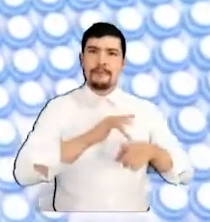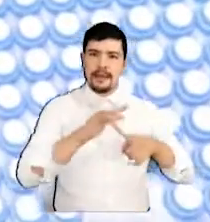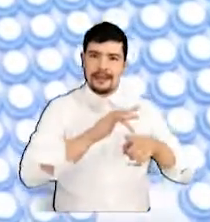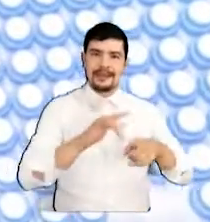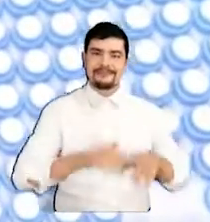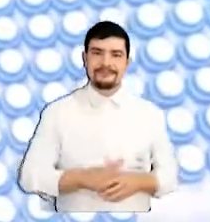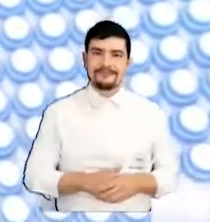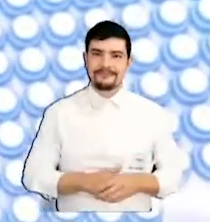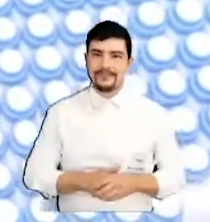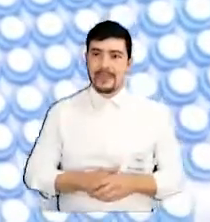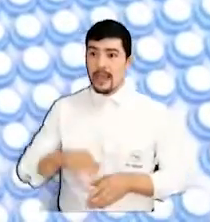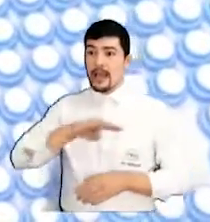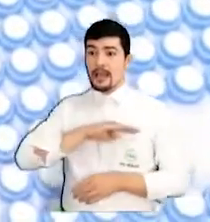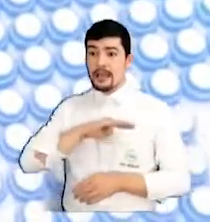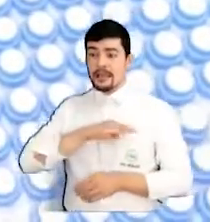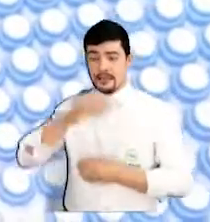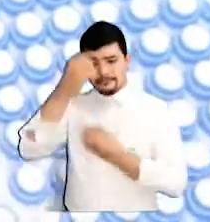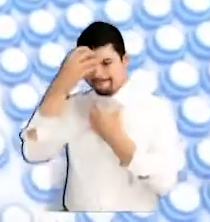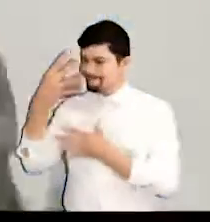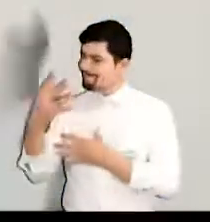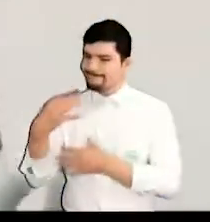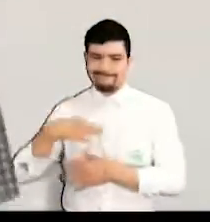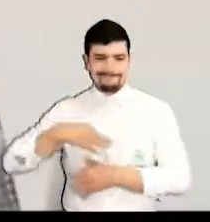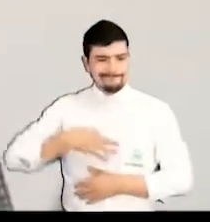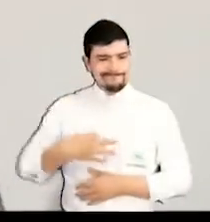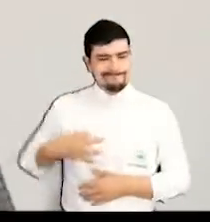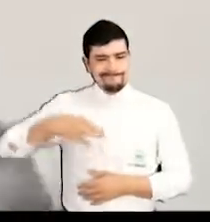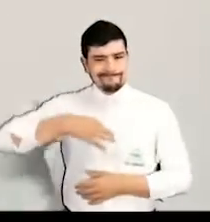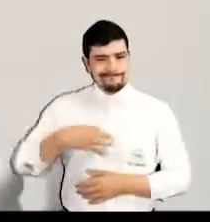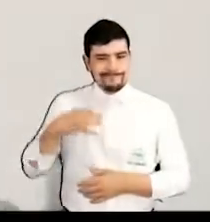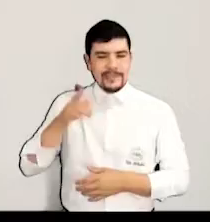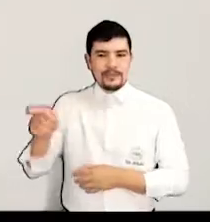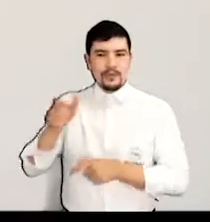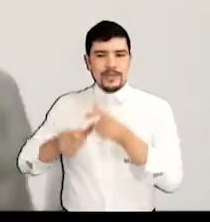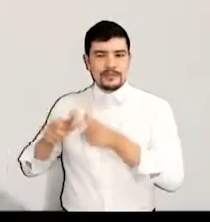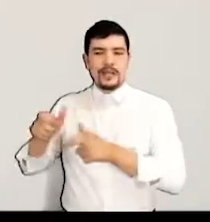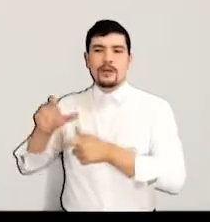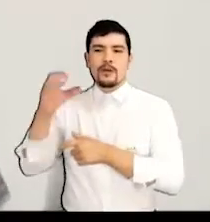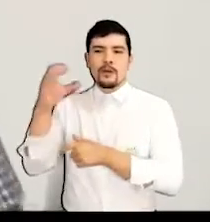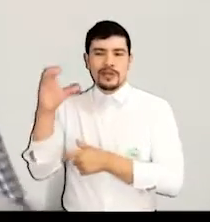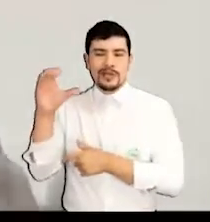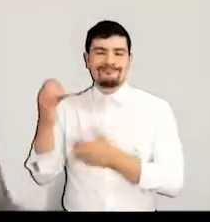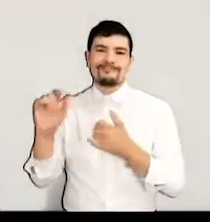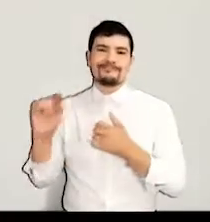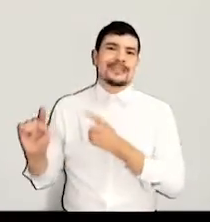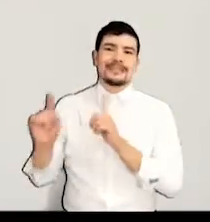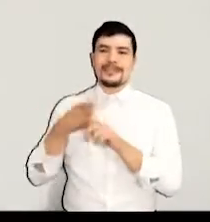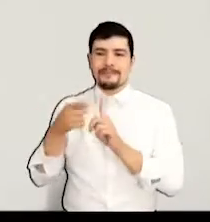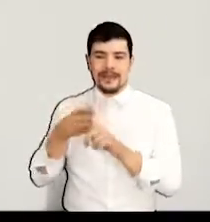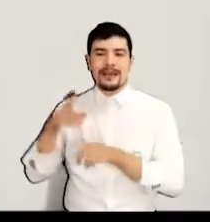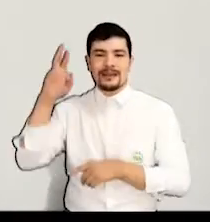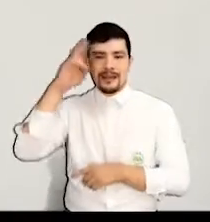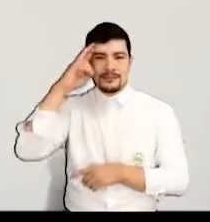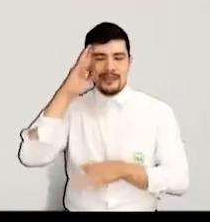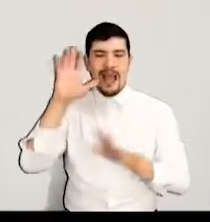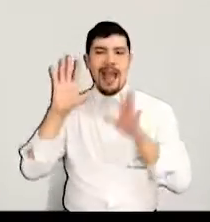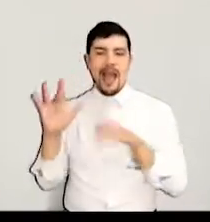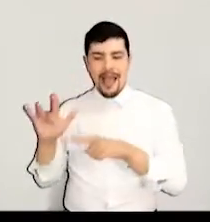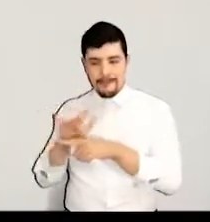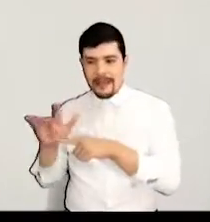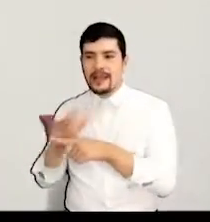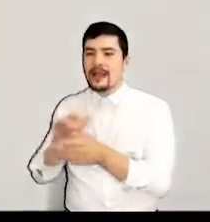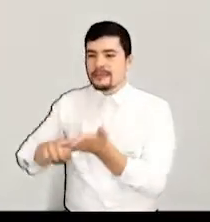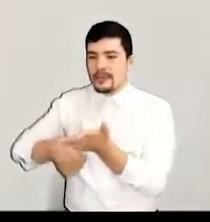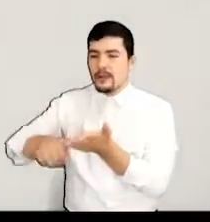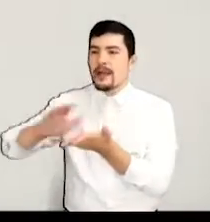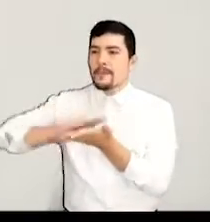y hacer las diligencias que cada quien deba hacer. Es una medida que, entre otras cosas, ya viene funcionando muy bien en Medellín, en Barranquilla,